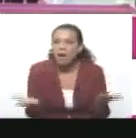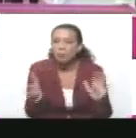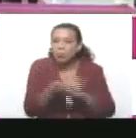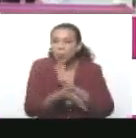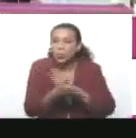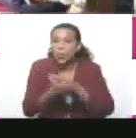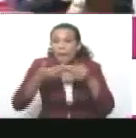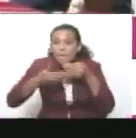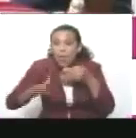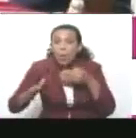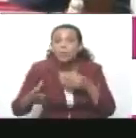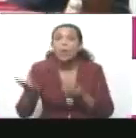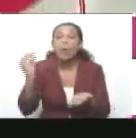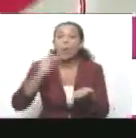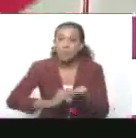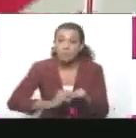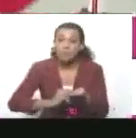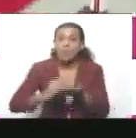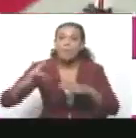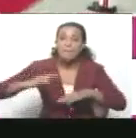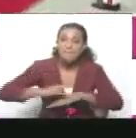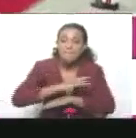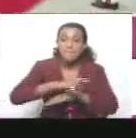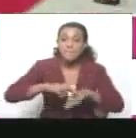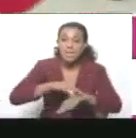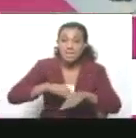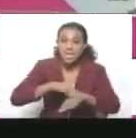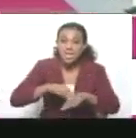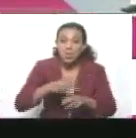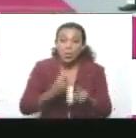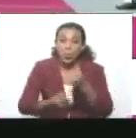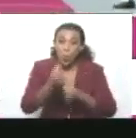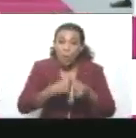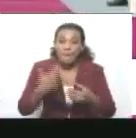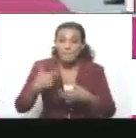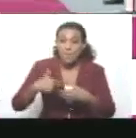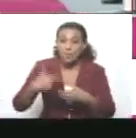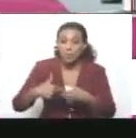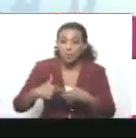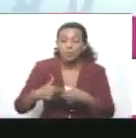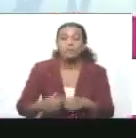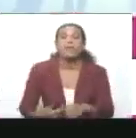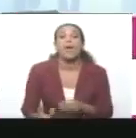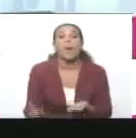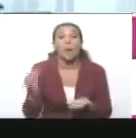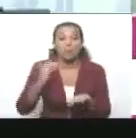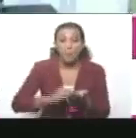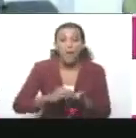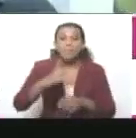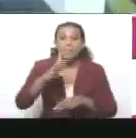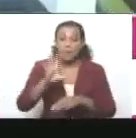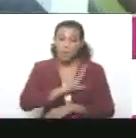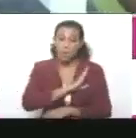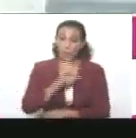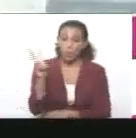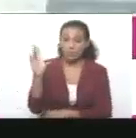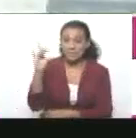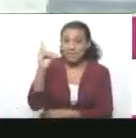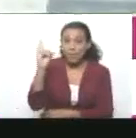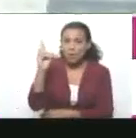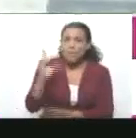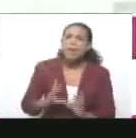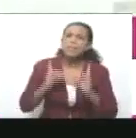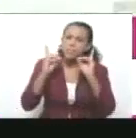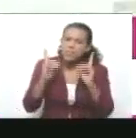Muy pronto viene a Venezuela el ministro de Economía, el ministro de Petróleo, el ministro de Energía de Bolivia, porque hemos decidido